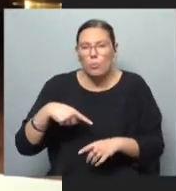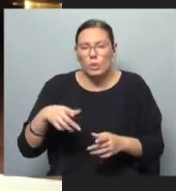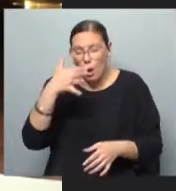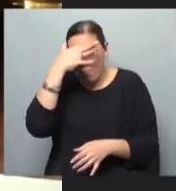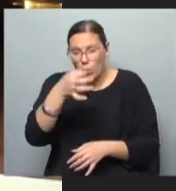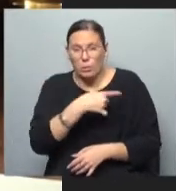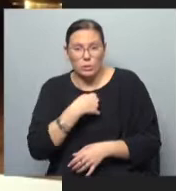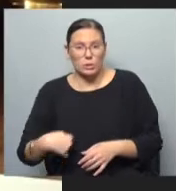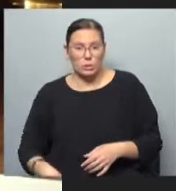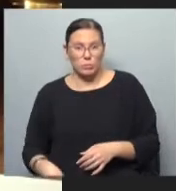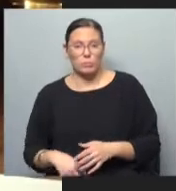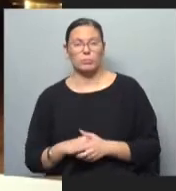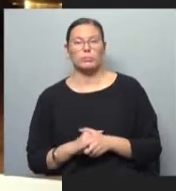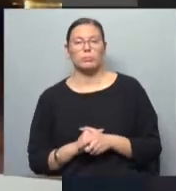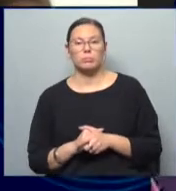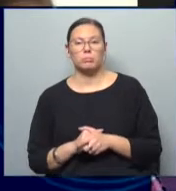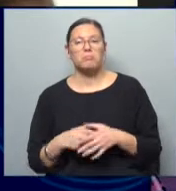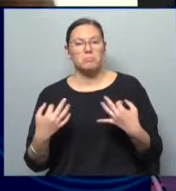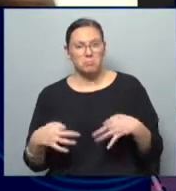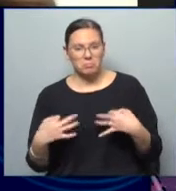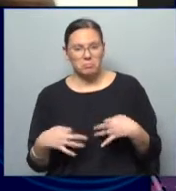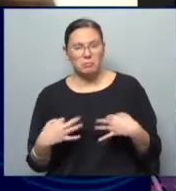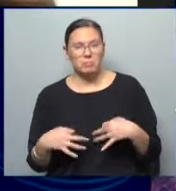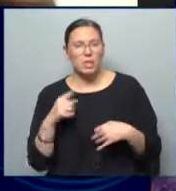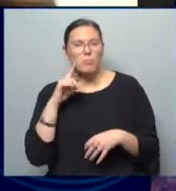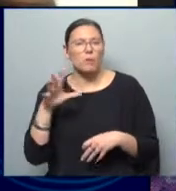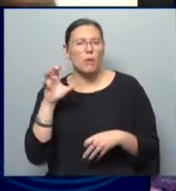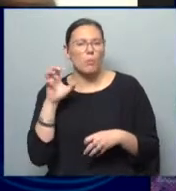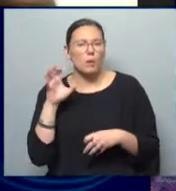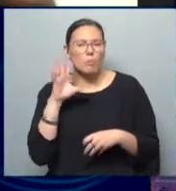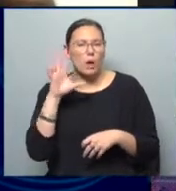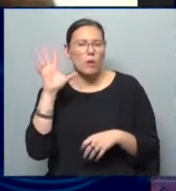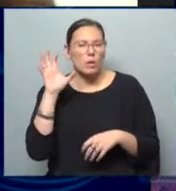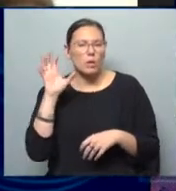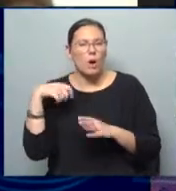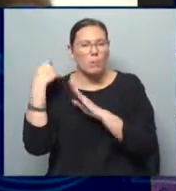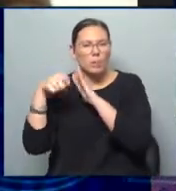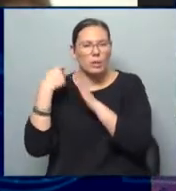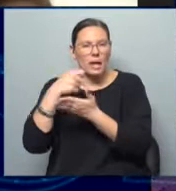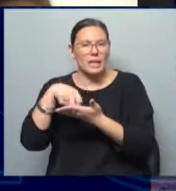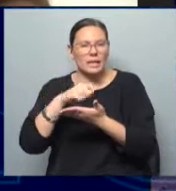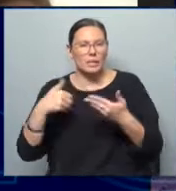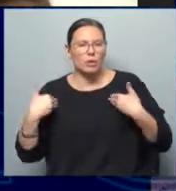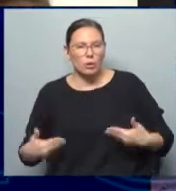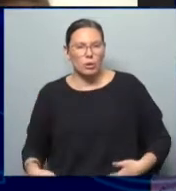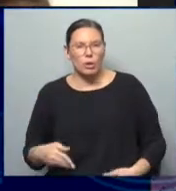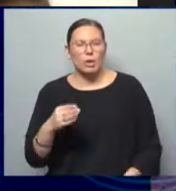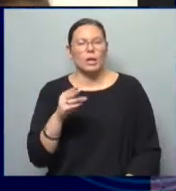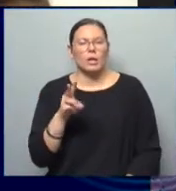chino. Qué bien. Me hace acordar a la película Escrito en el Cuerpo de Peter